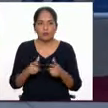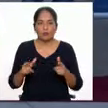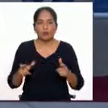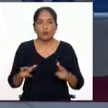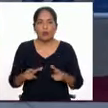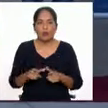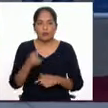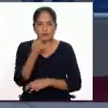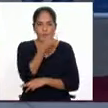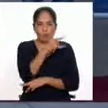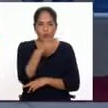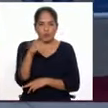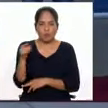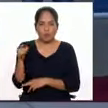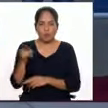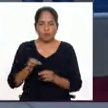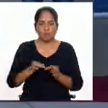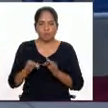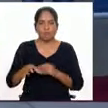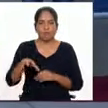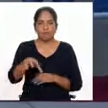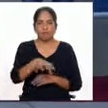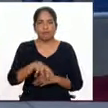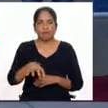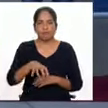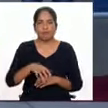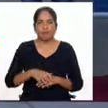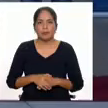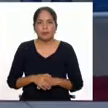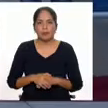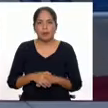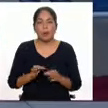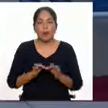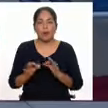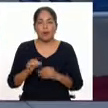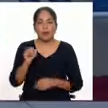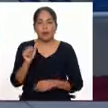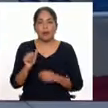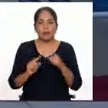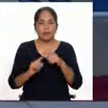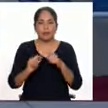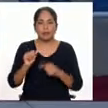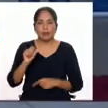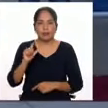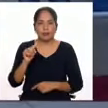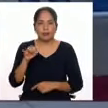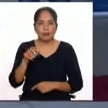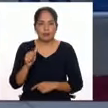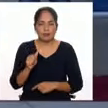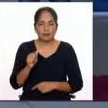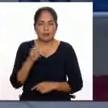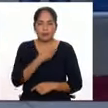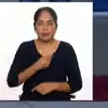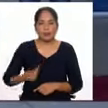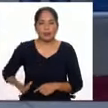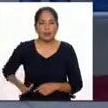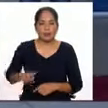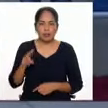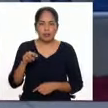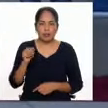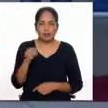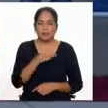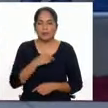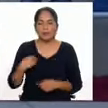región Ucayali, provincia de Atalaya, donde la presidenta Dina Boluarte y el ministro de